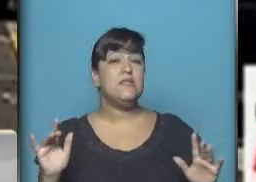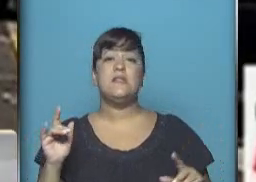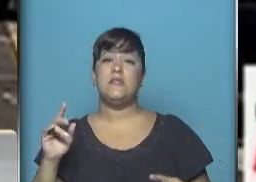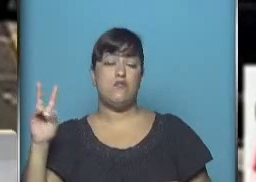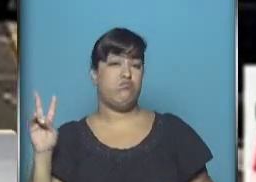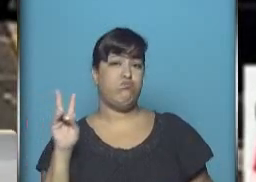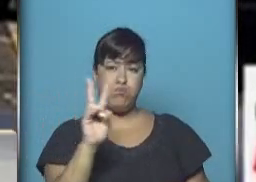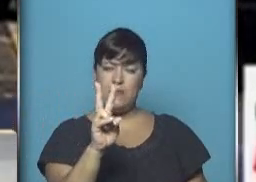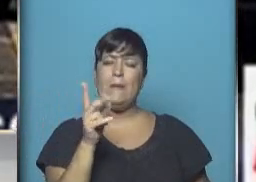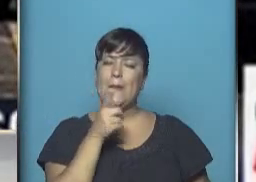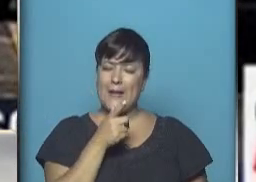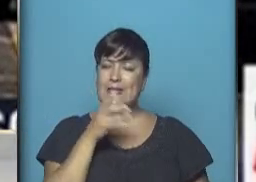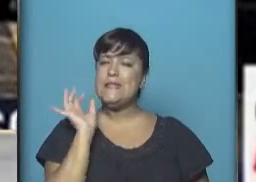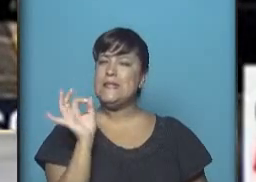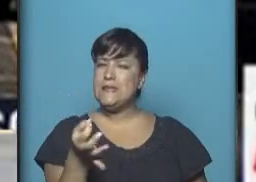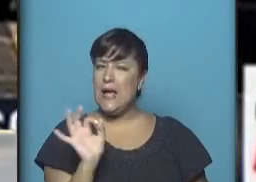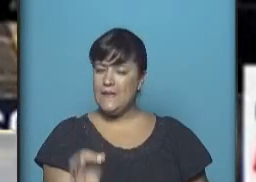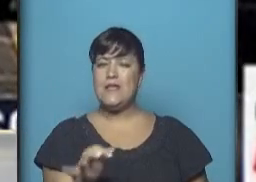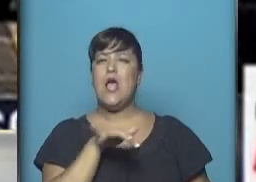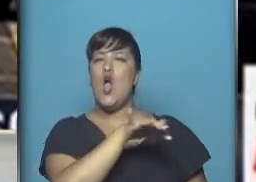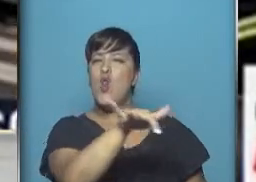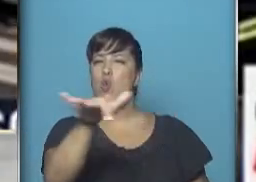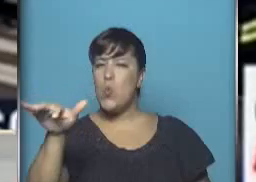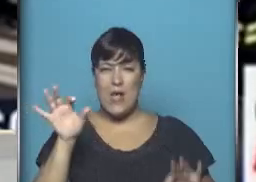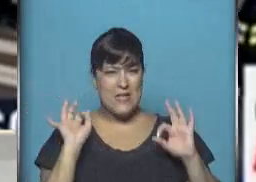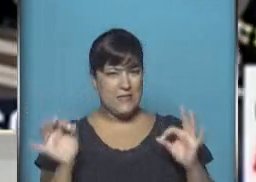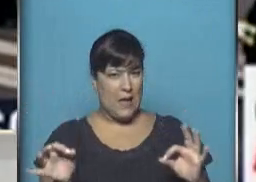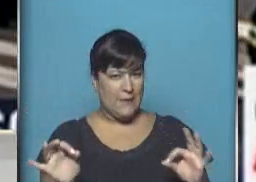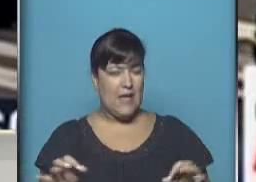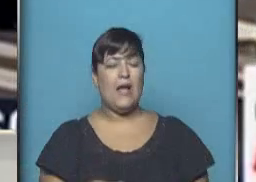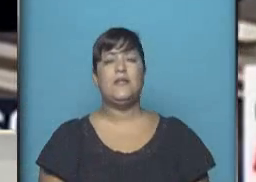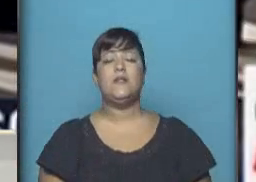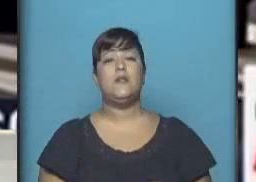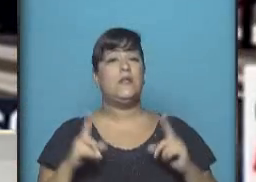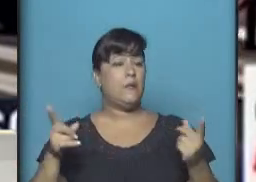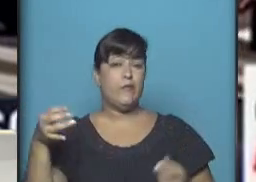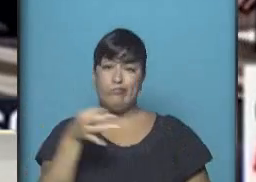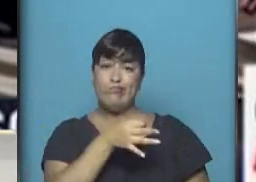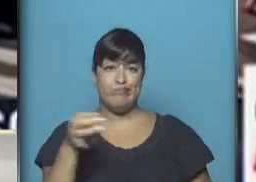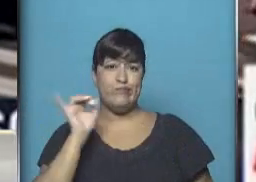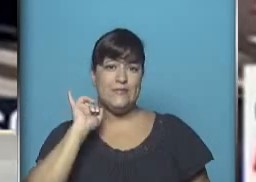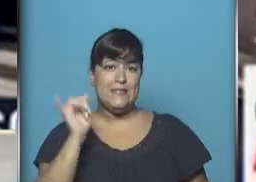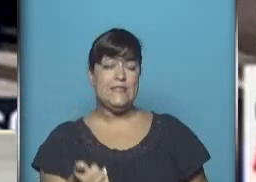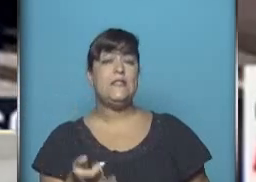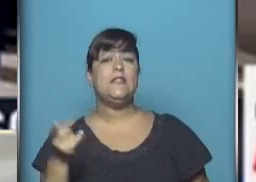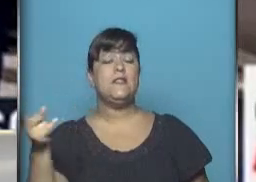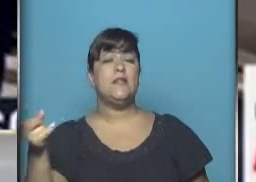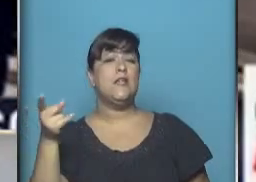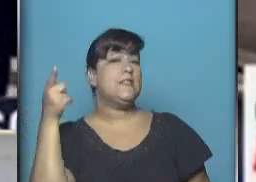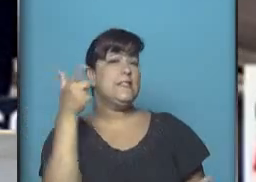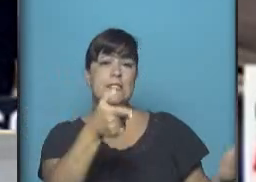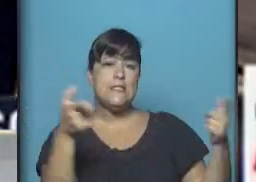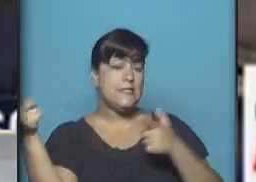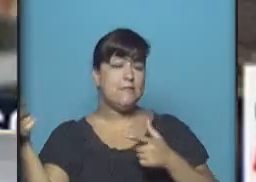debían conocer los locales donde se reunía el Consejo de Redacción, sí. Y efectivamente parece que dispararon